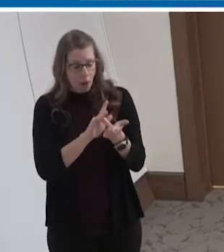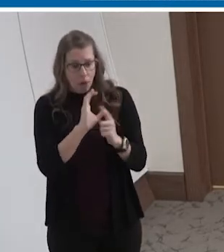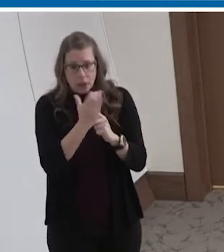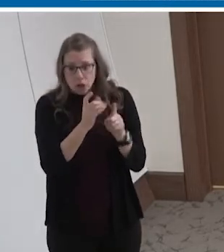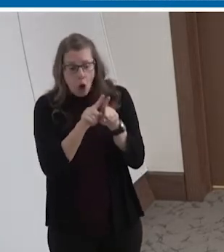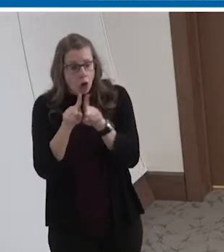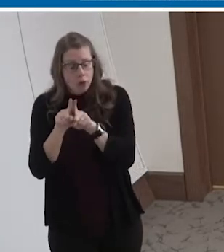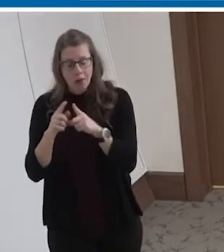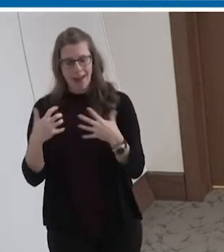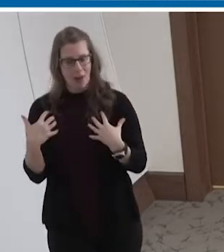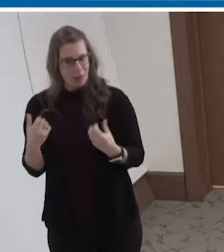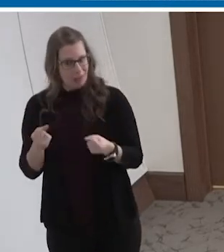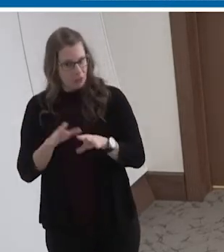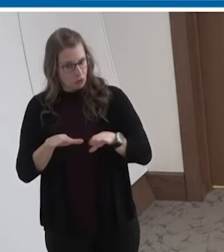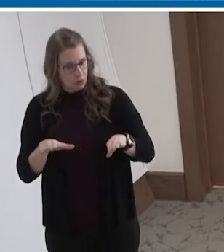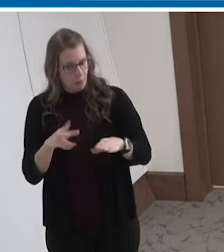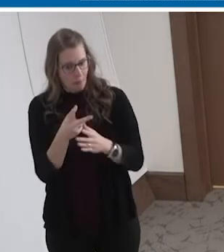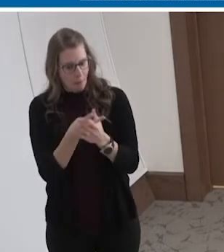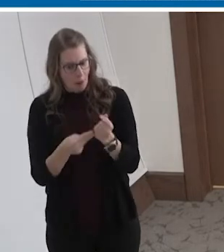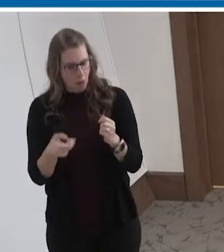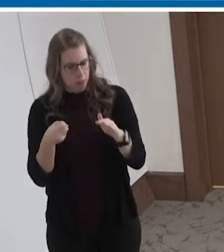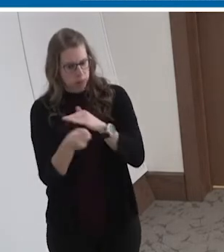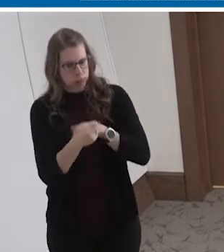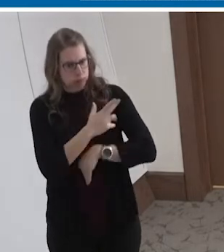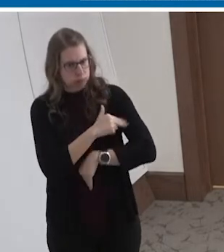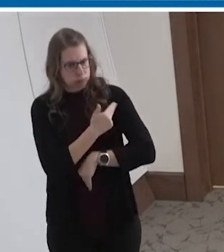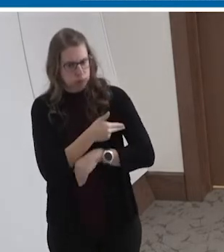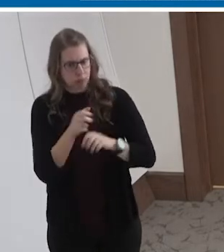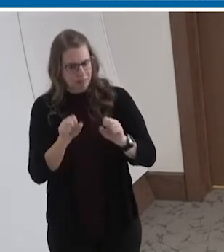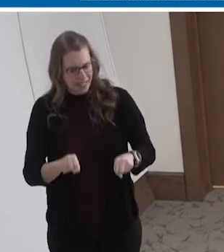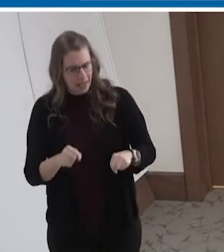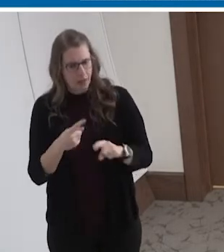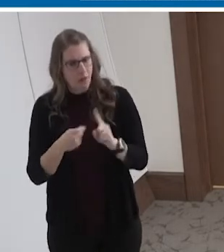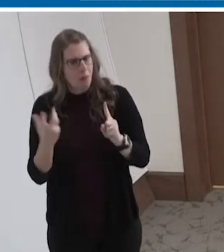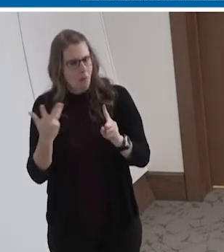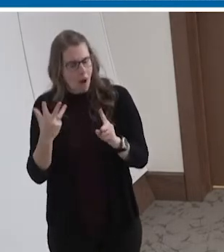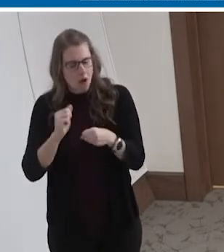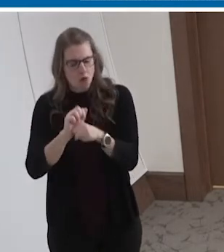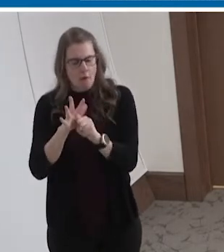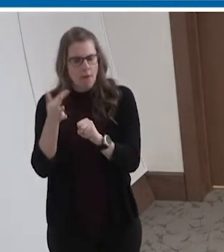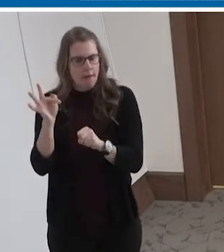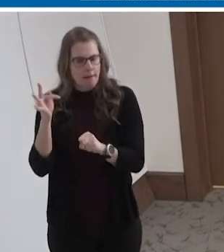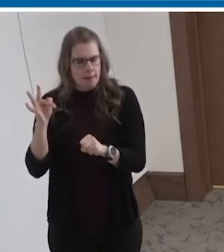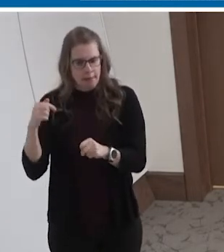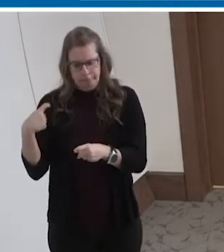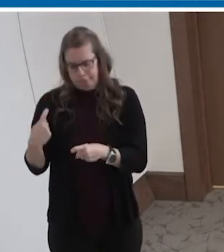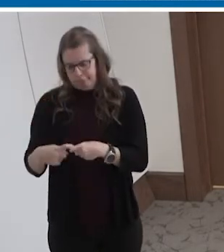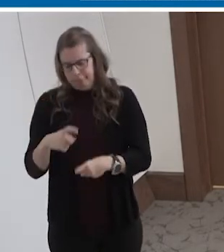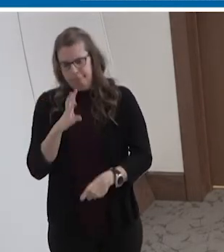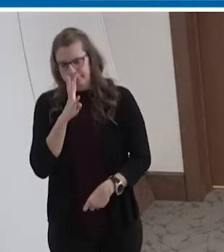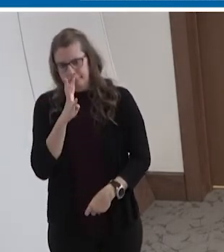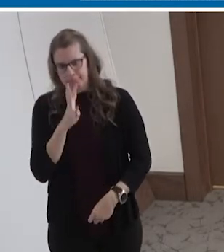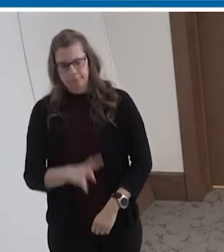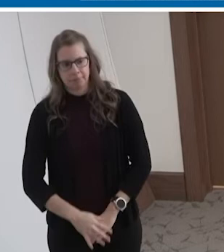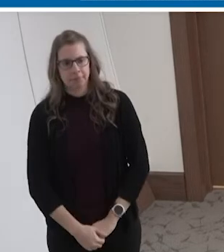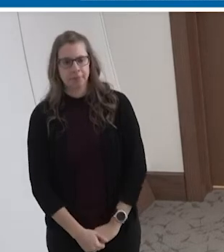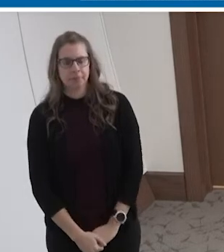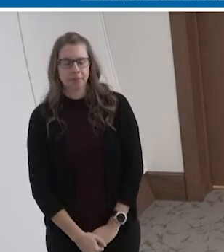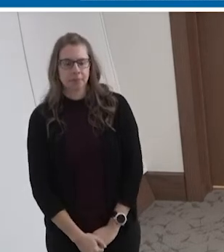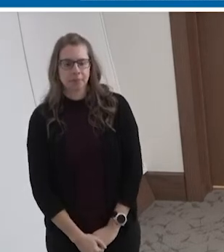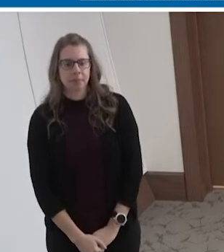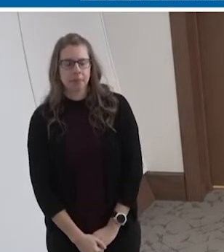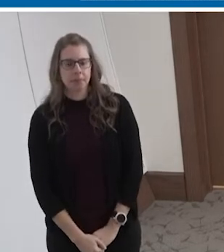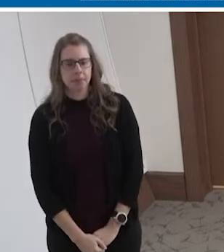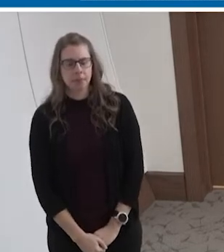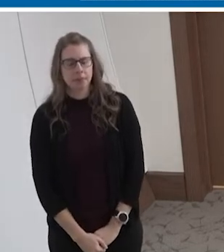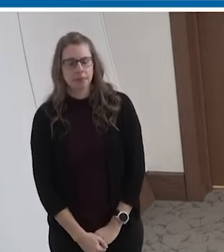but also healthy children can be hospitalized with COVID-19. Así que sabemos entonces que